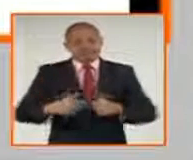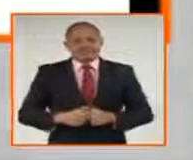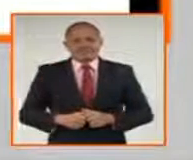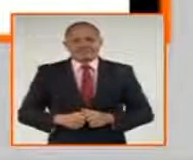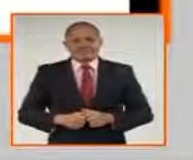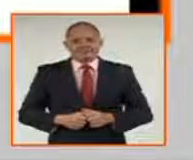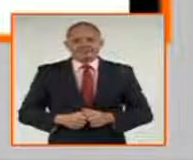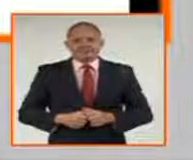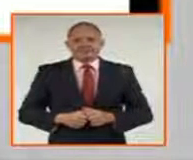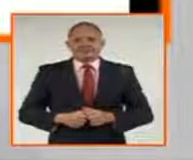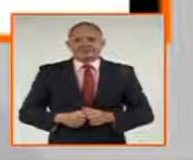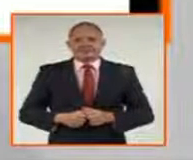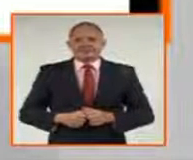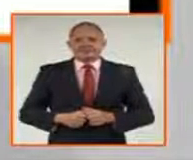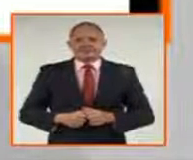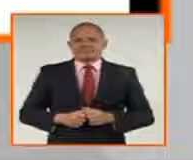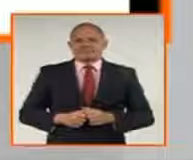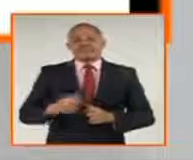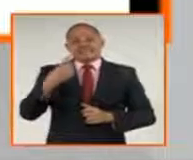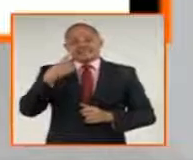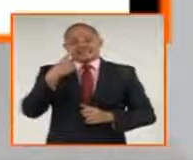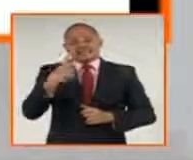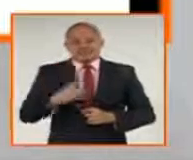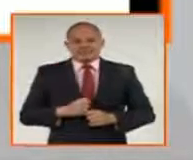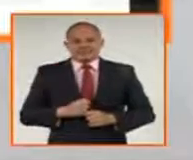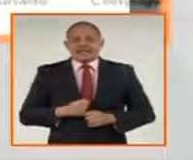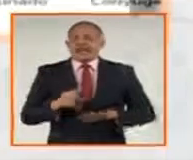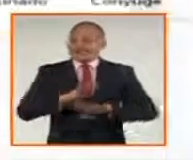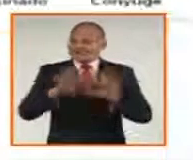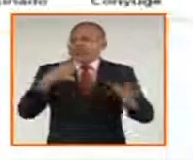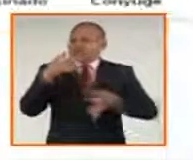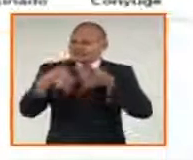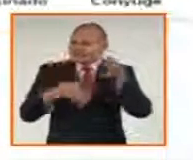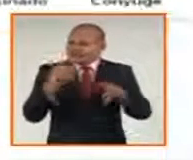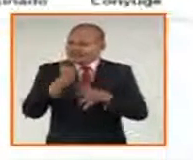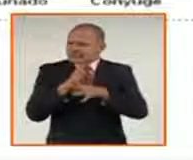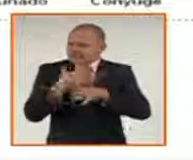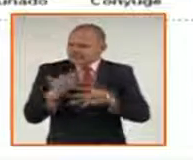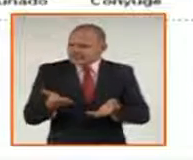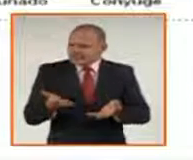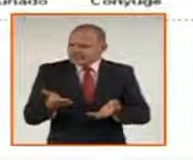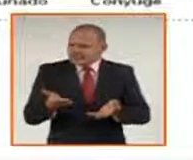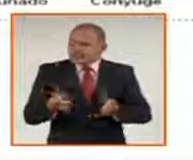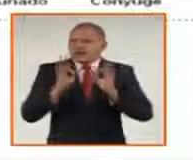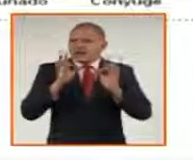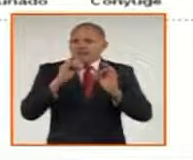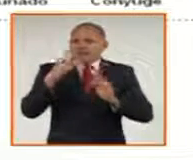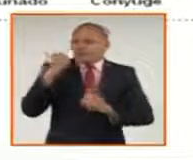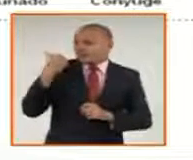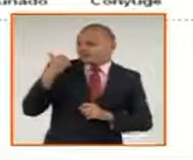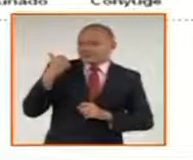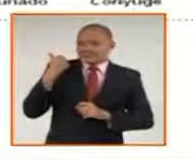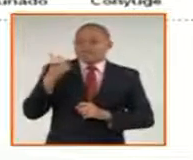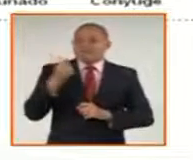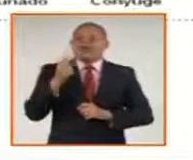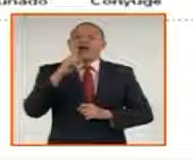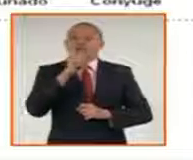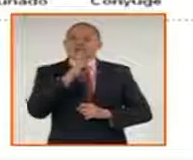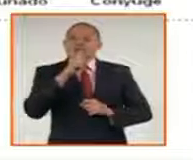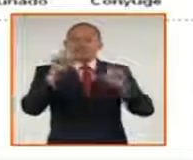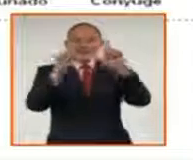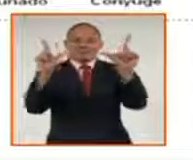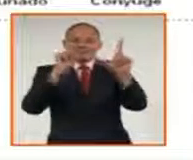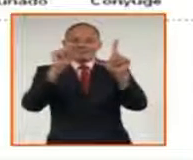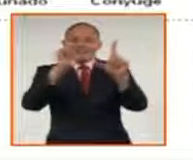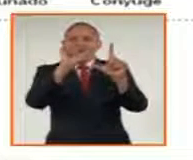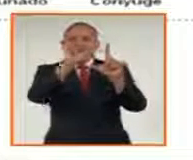afinidad. No solo porque ya se define, se le incorpora además del matrimonio a las uniones de hecho afectiva, sino que ya